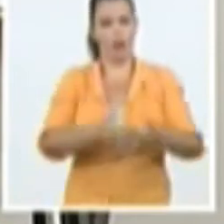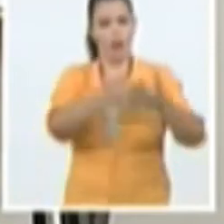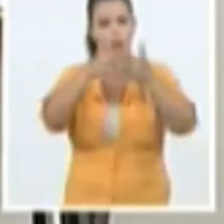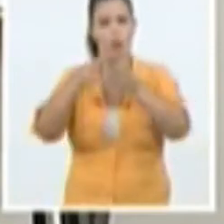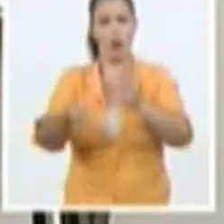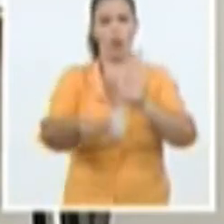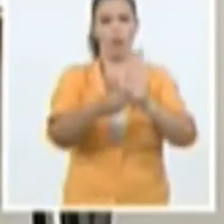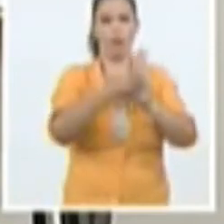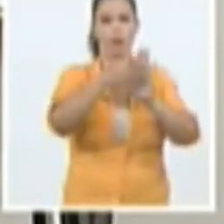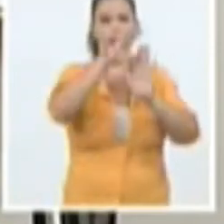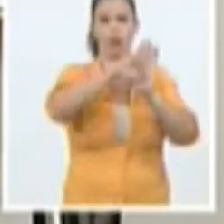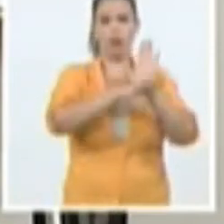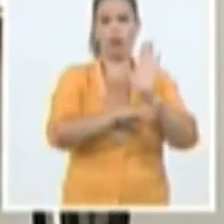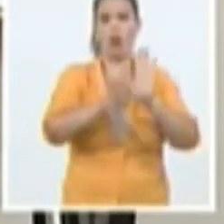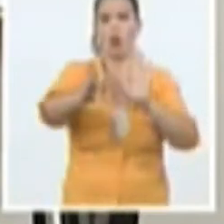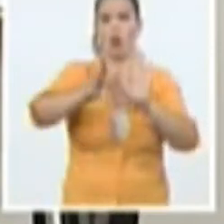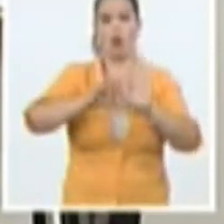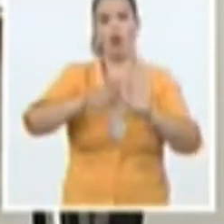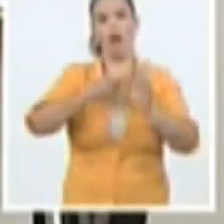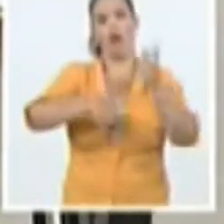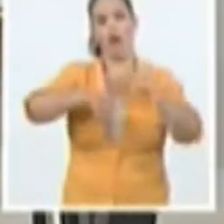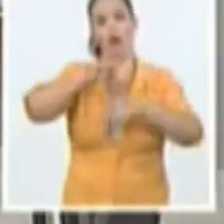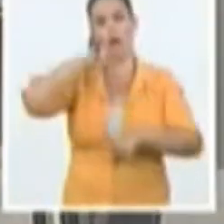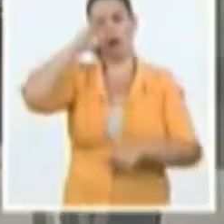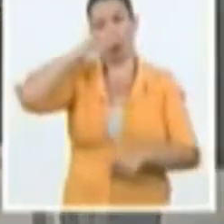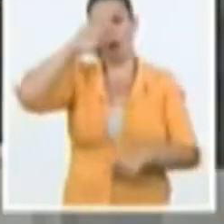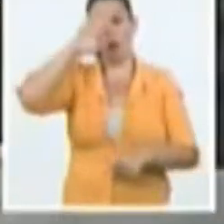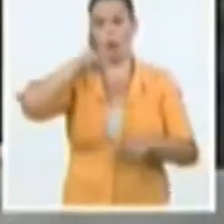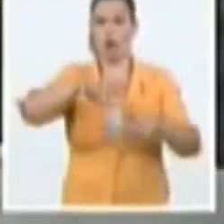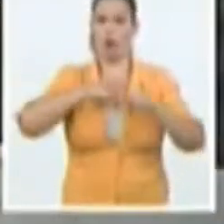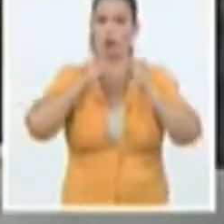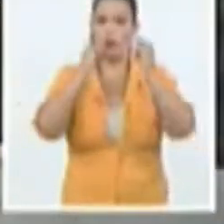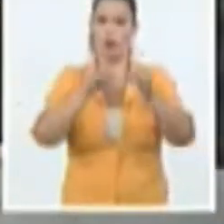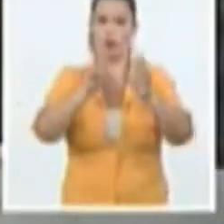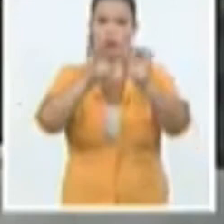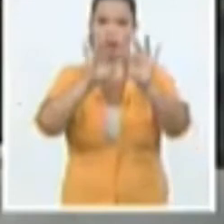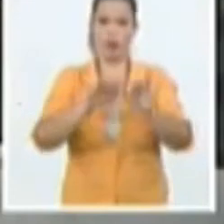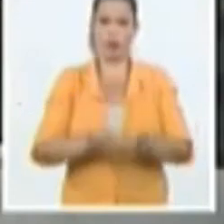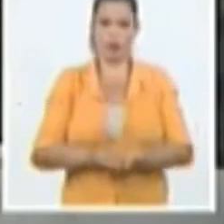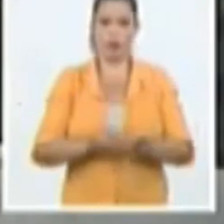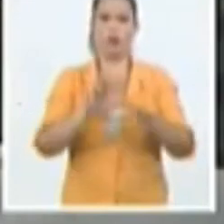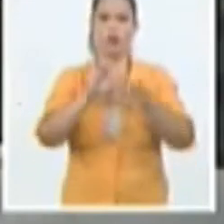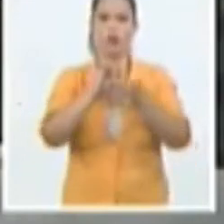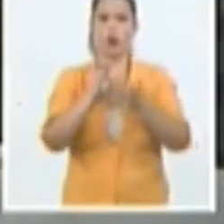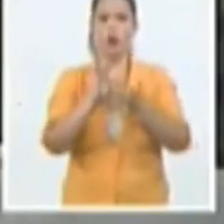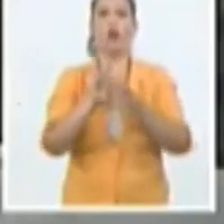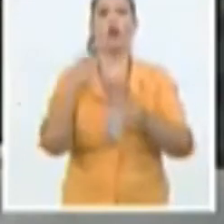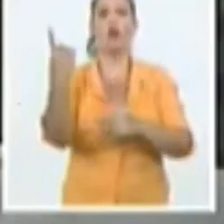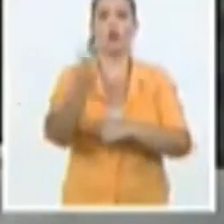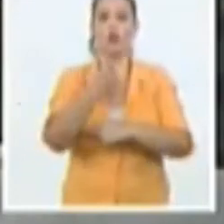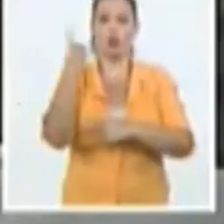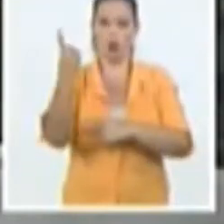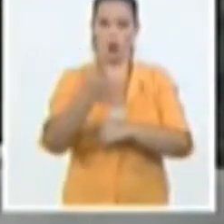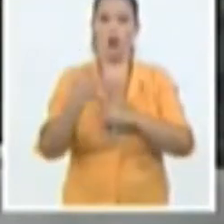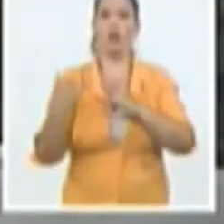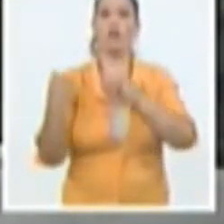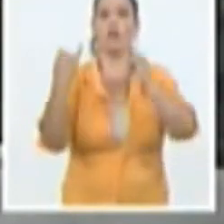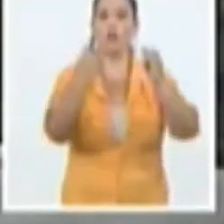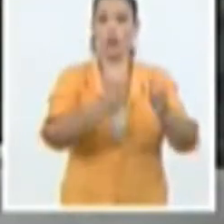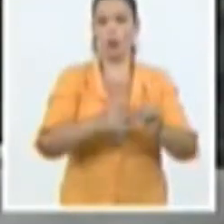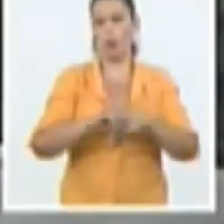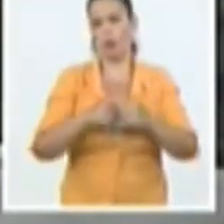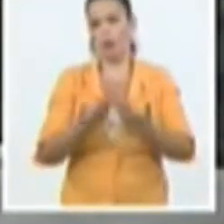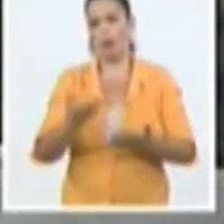asuntos del hemisferio occidental del Consejo de Seguridad Nacional, al señalar que su administración actuará si